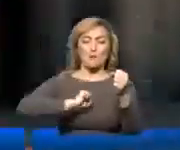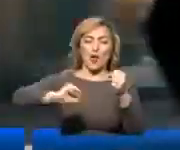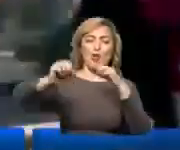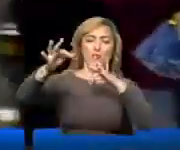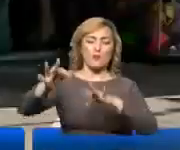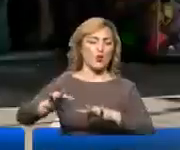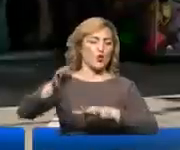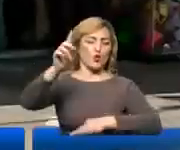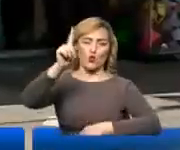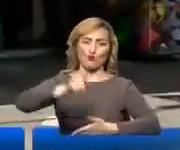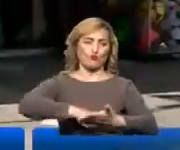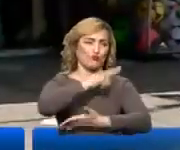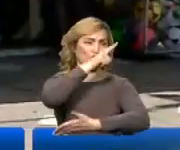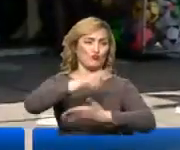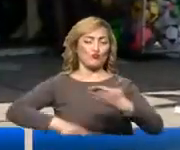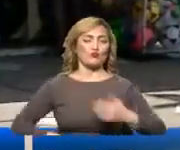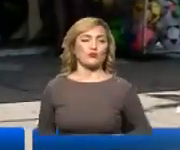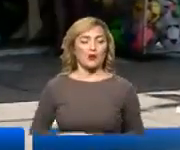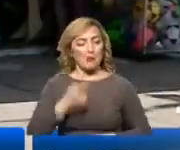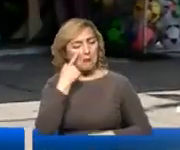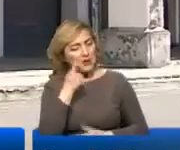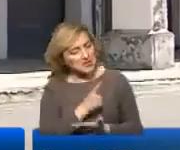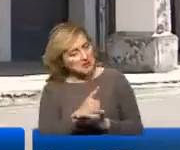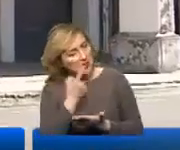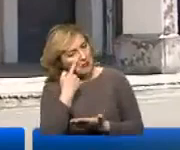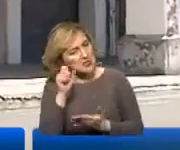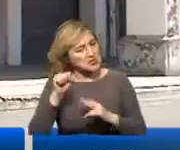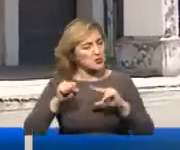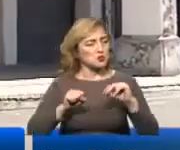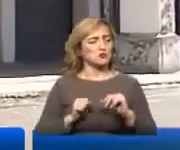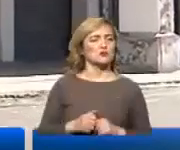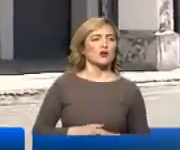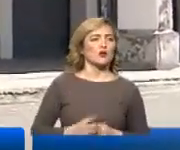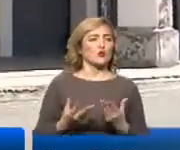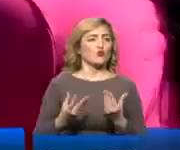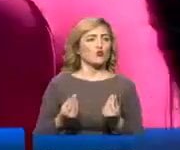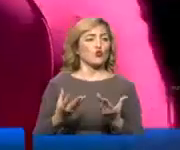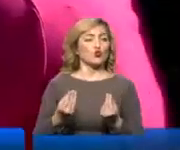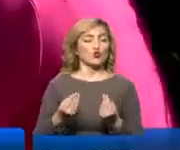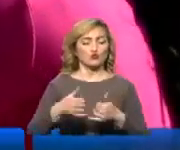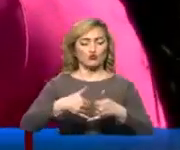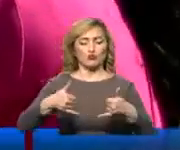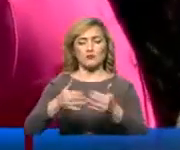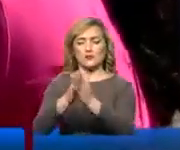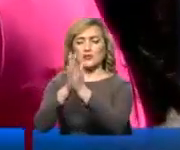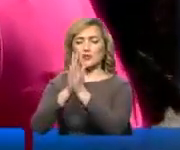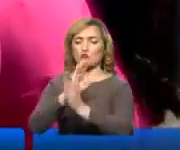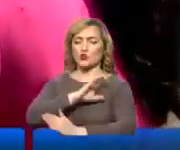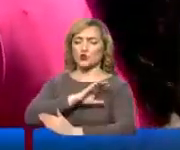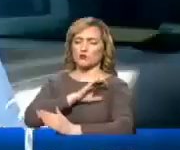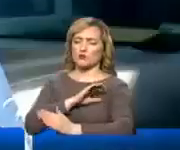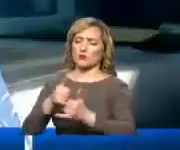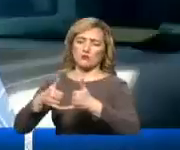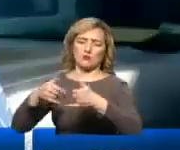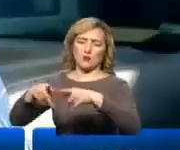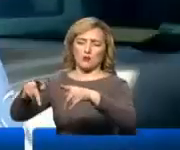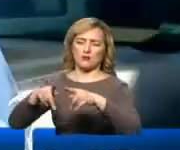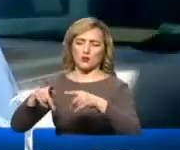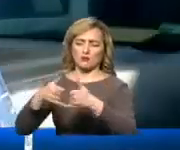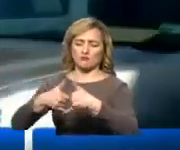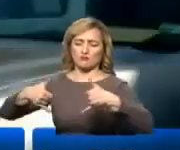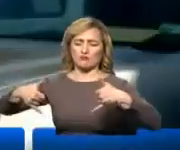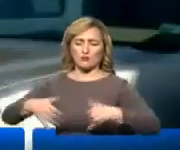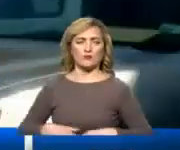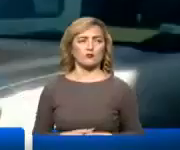esta semana por ahora son 700 comercios los que deben solicitar al municipio abrir nuevamente sus puertas pero bioseguridad